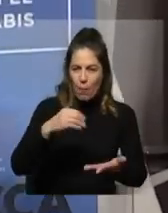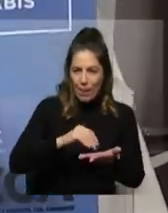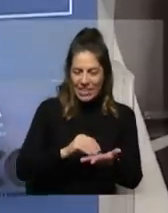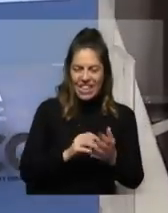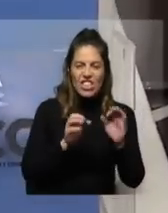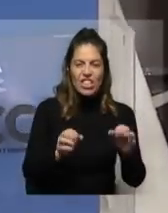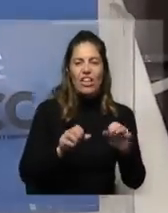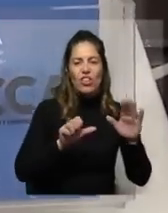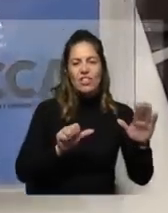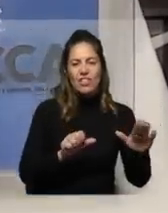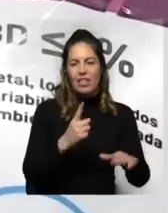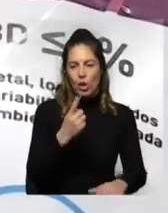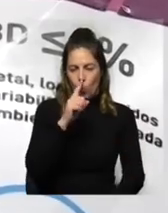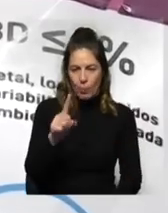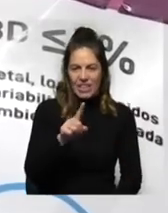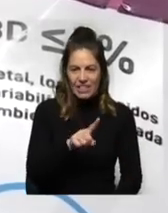61.129